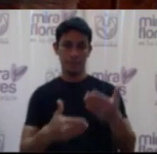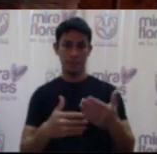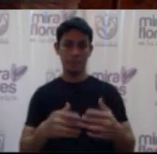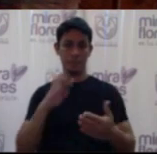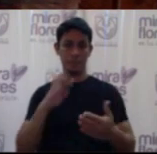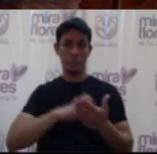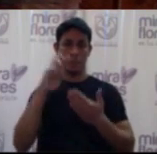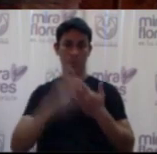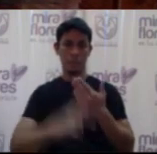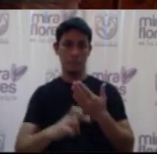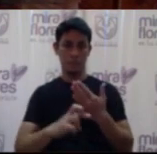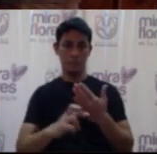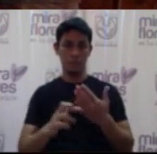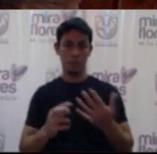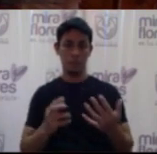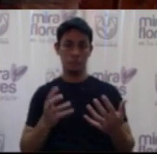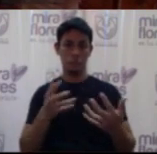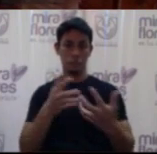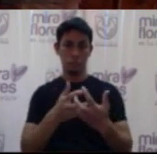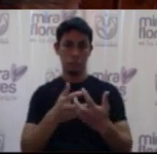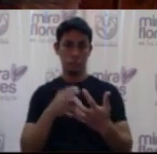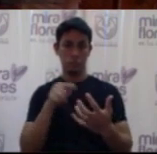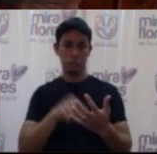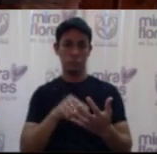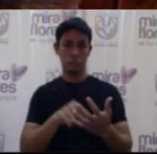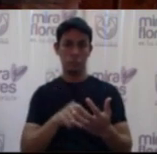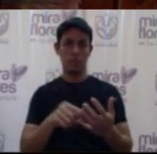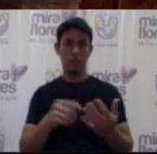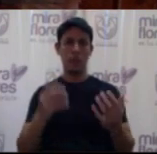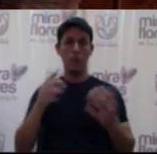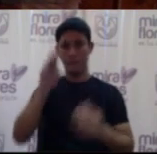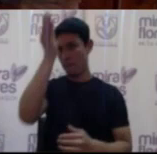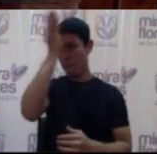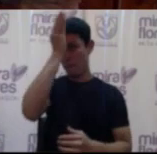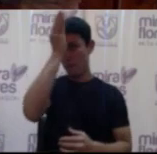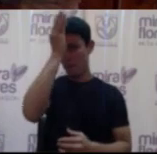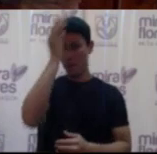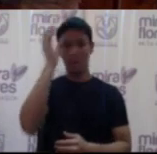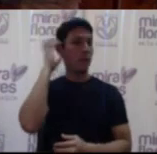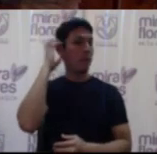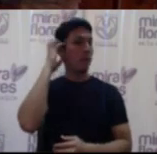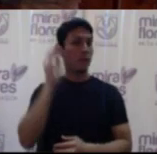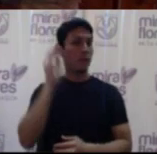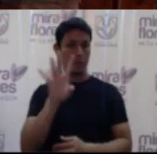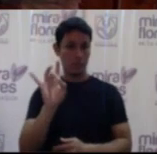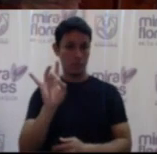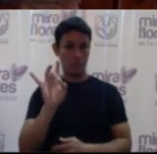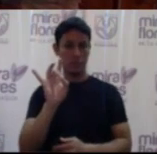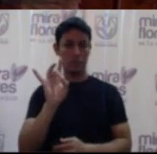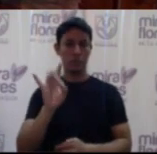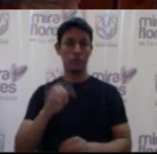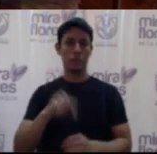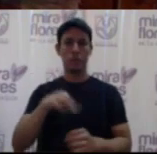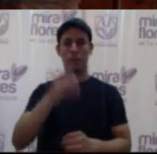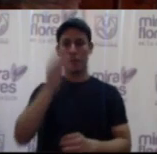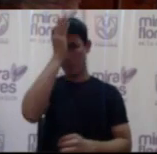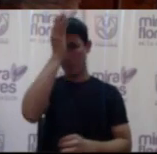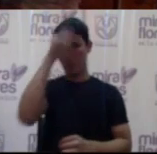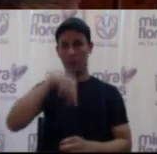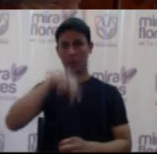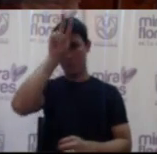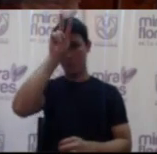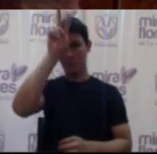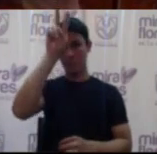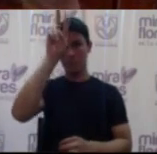consejo que aprueba la donación de equipamiento a favor de la Compañía de Bomberos Miraflores 28 de la Intendencia Nacional de Bomberos del Perú,